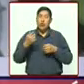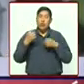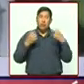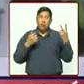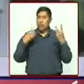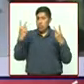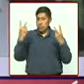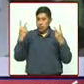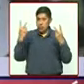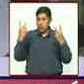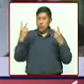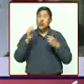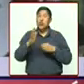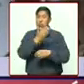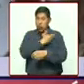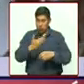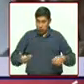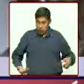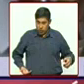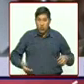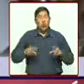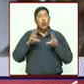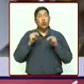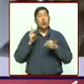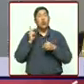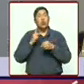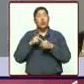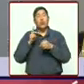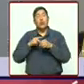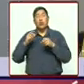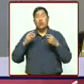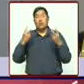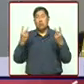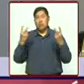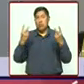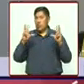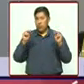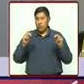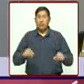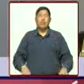cada una. Su presidente no forma parte de ambas salas.